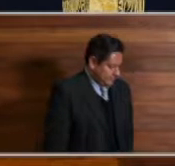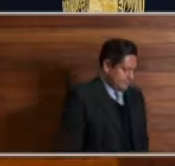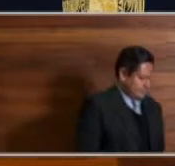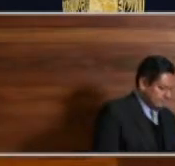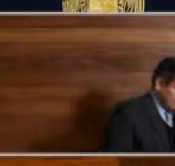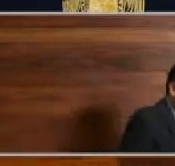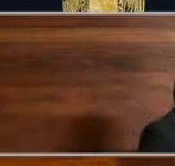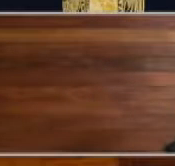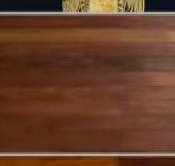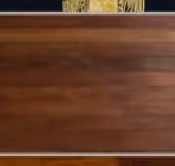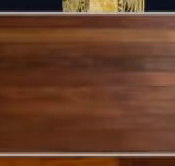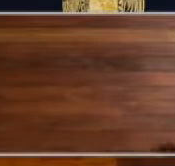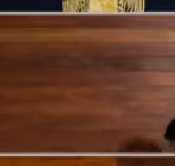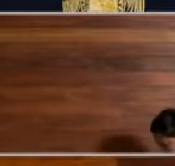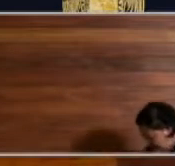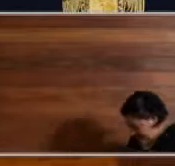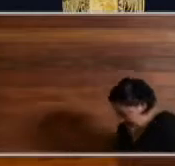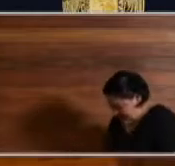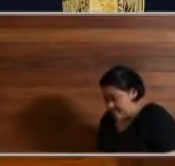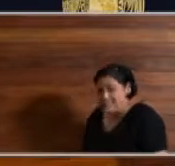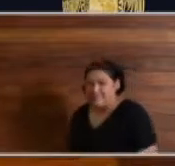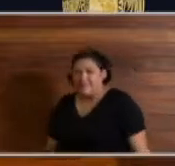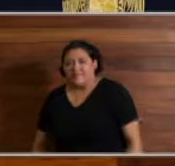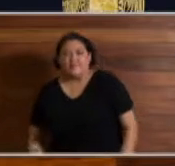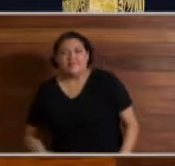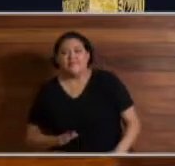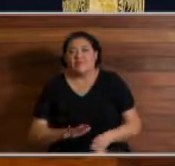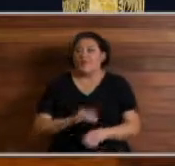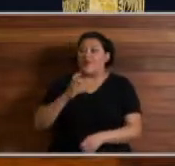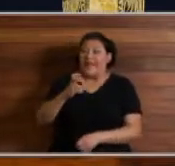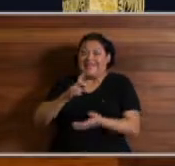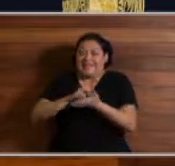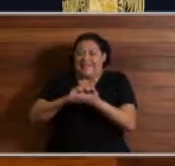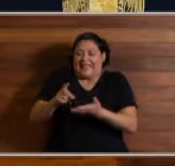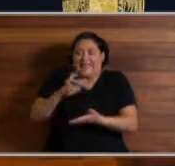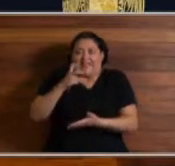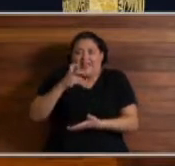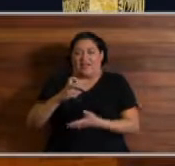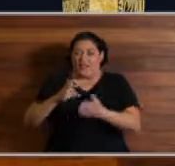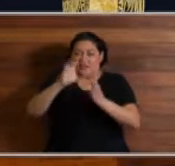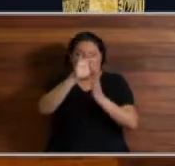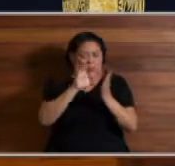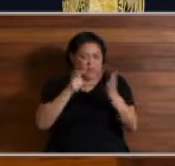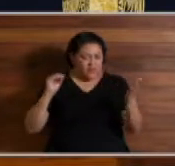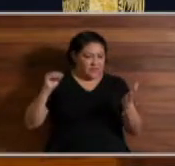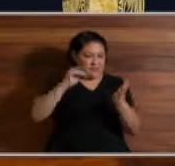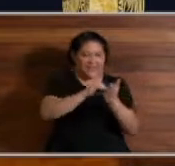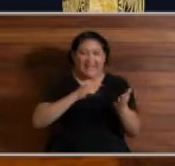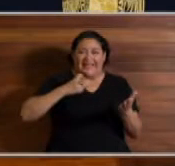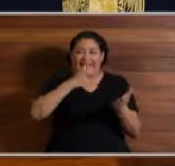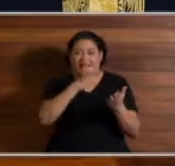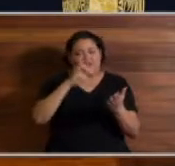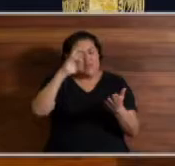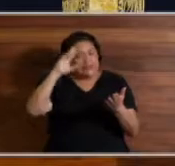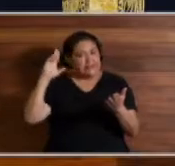etcétera, viene de este derecho, yo diría, fundamentalmente constitucional y respetado.